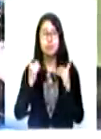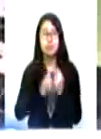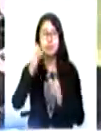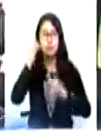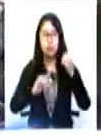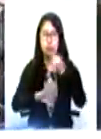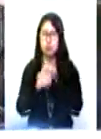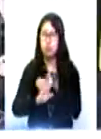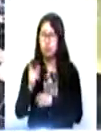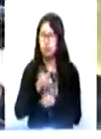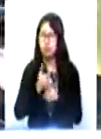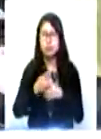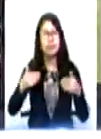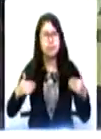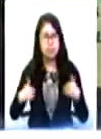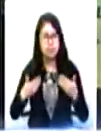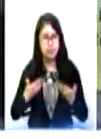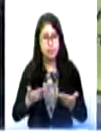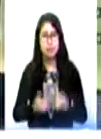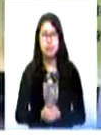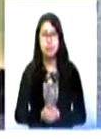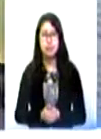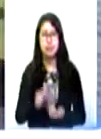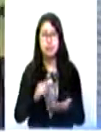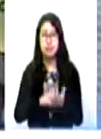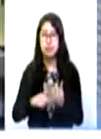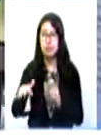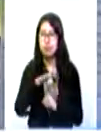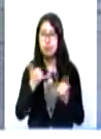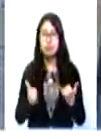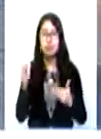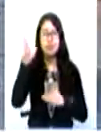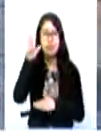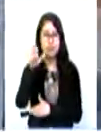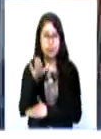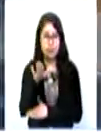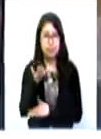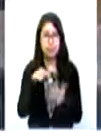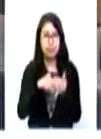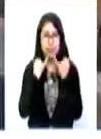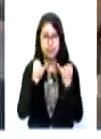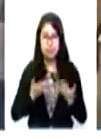todos los elementos de bioseguridad correspondientes. Este es el panorama a esta hora de la tarde y con esta información retornamos a este estudio.